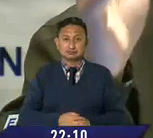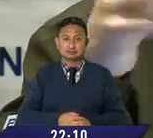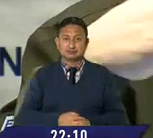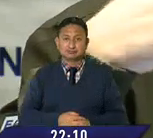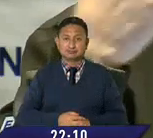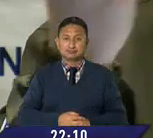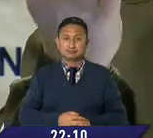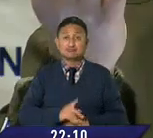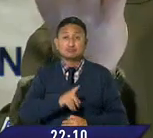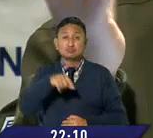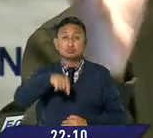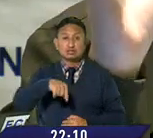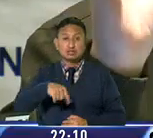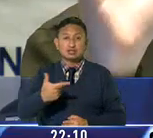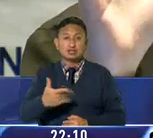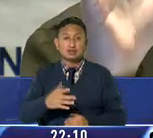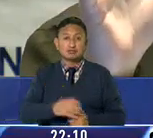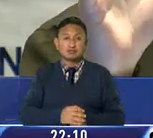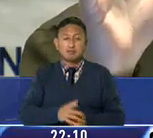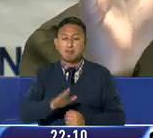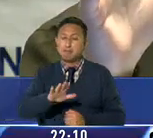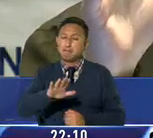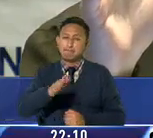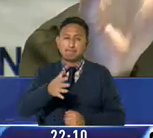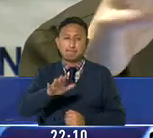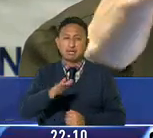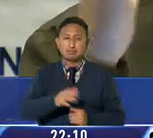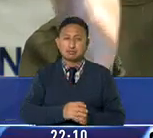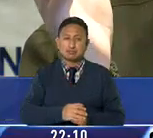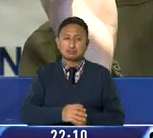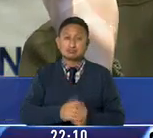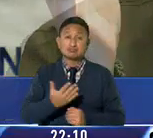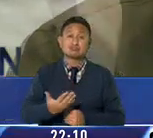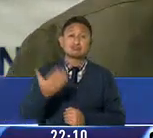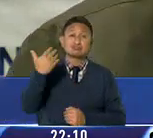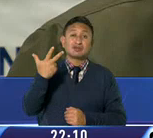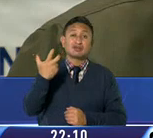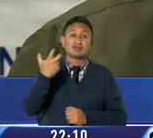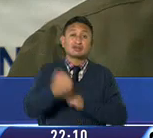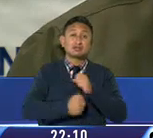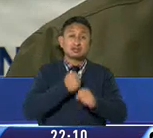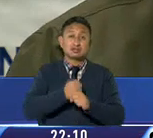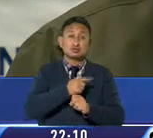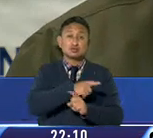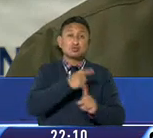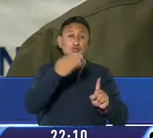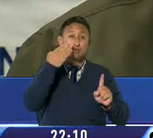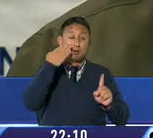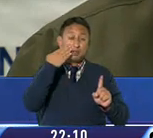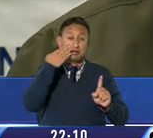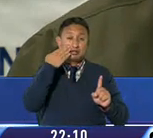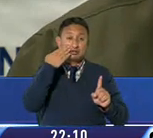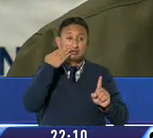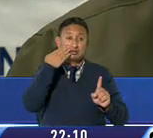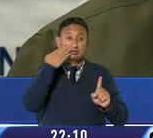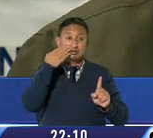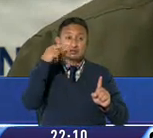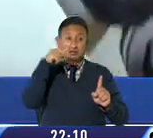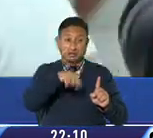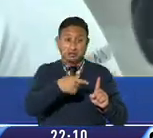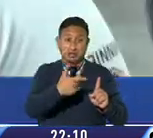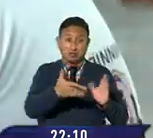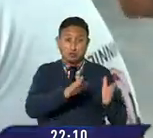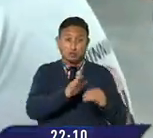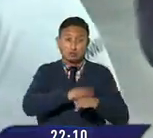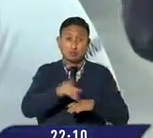antecedentes tenemos que aproximadamente hace 13 años la madre de la víctima fue objeto de femicidio. Ahora